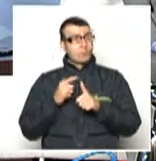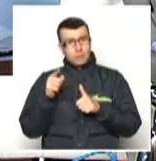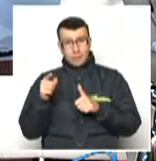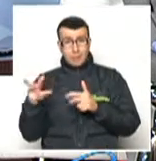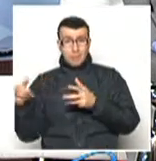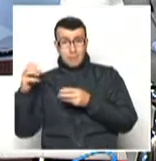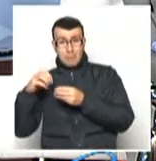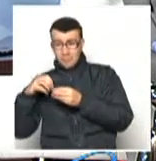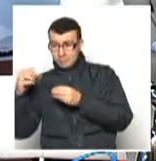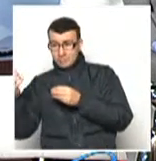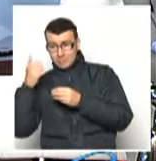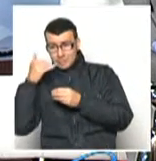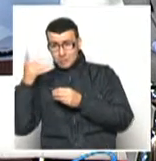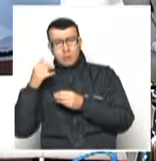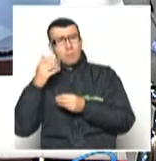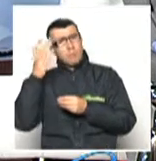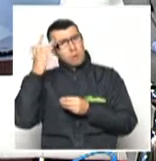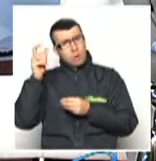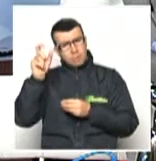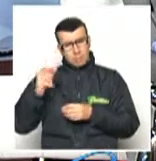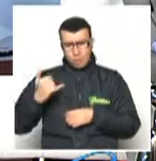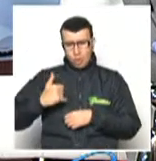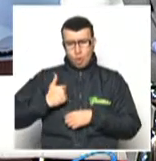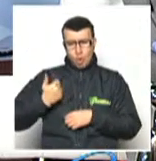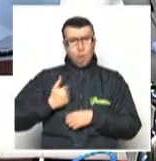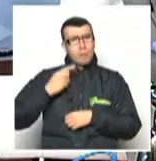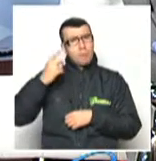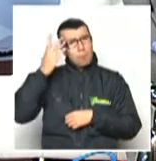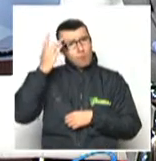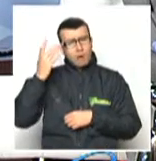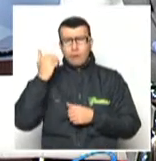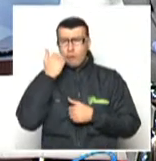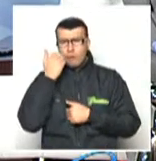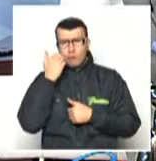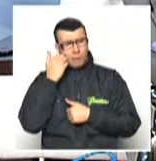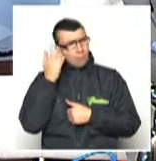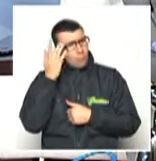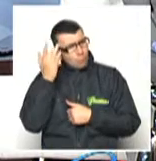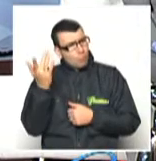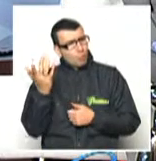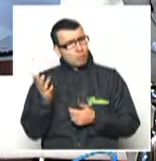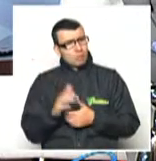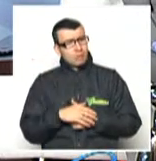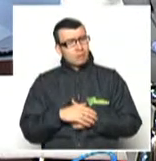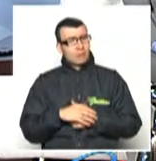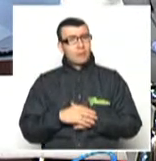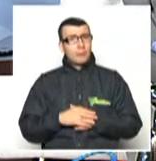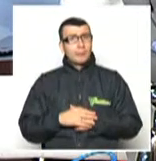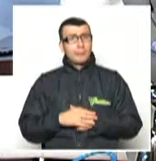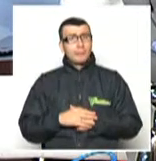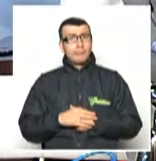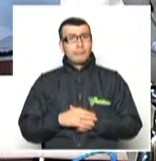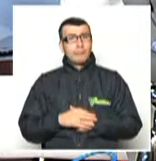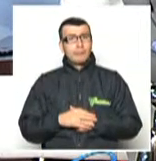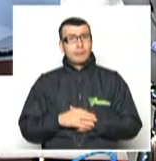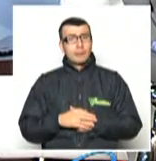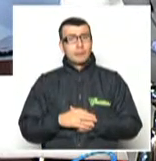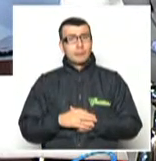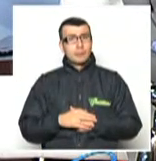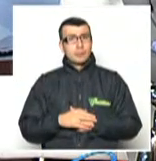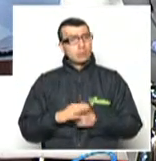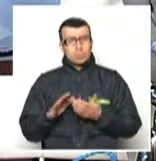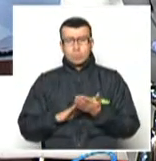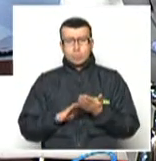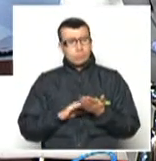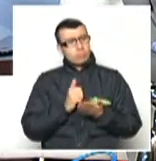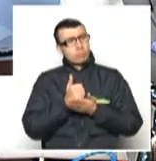en Bogotá, es ¿por qué una persona tan joven puede hacer este tipo de patología y qué pronóstico se le, o qué, sí, qué tratamiento se le